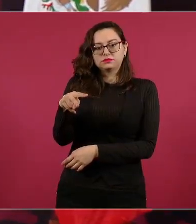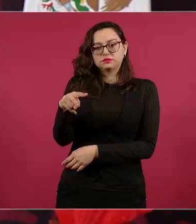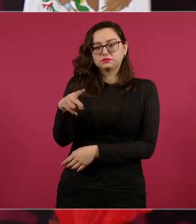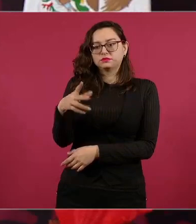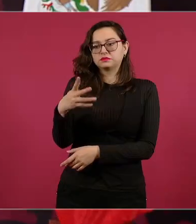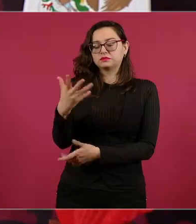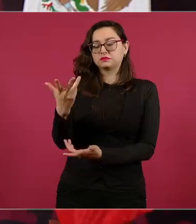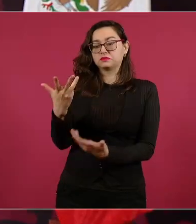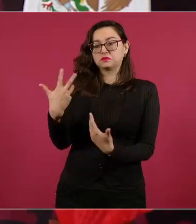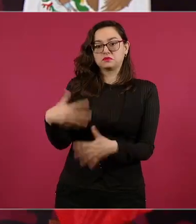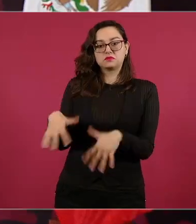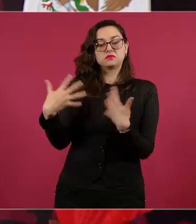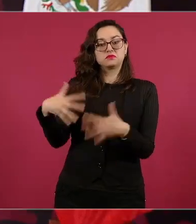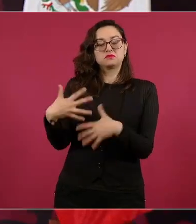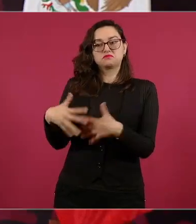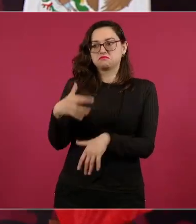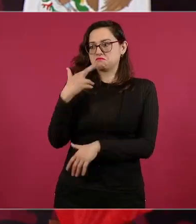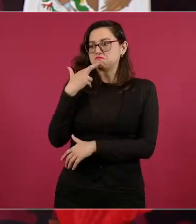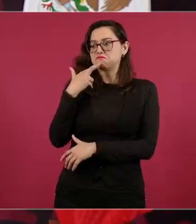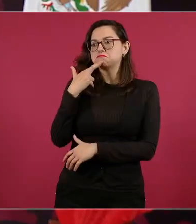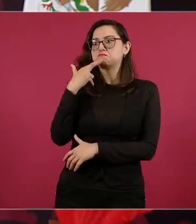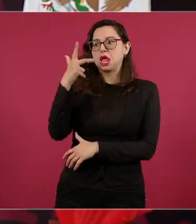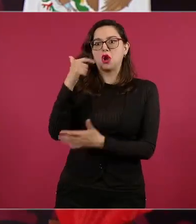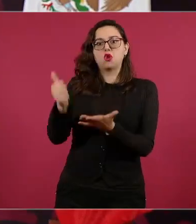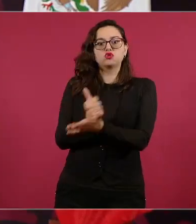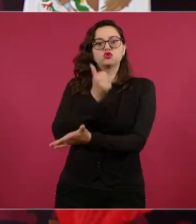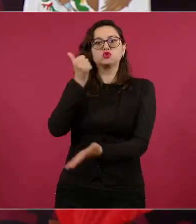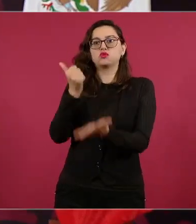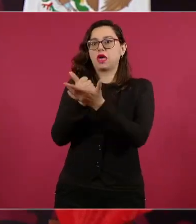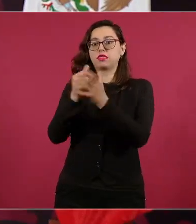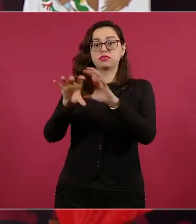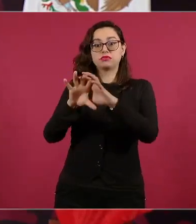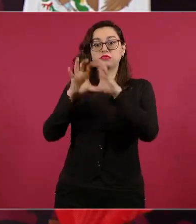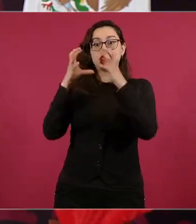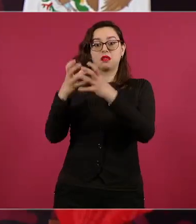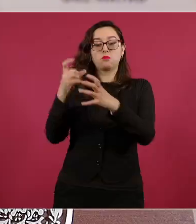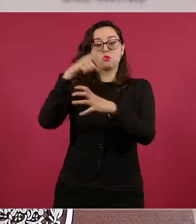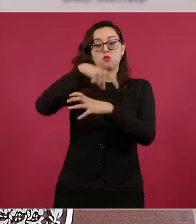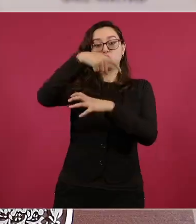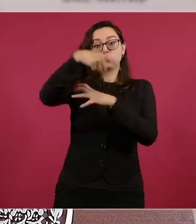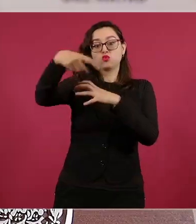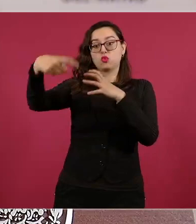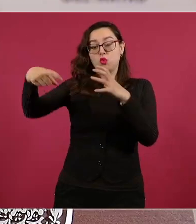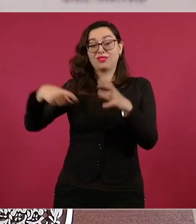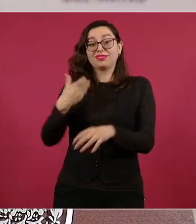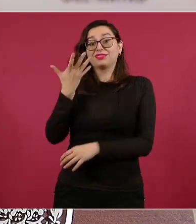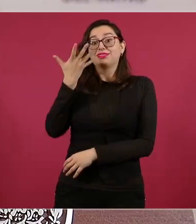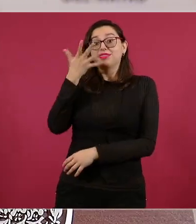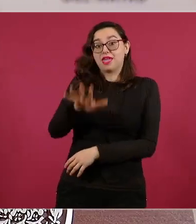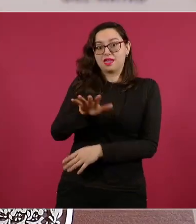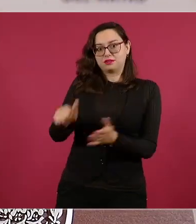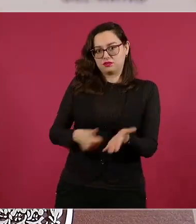entre las 10 mejores ciudades para visitar en el mundo.